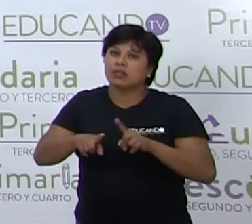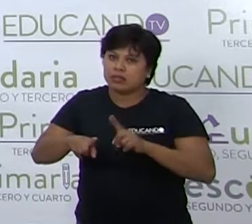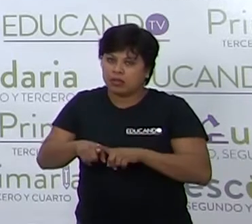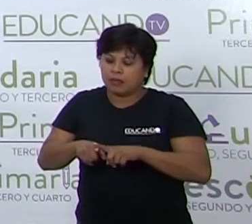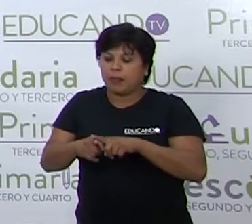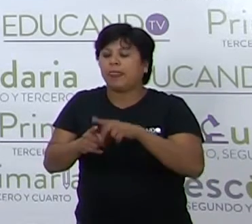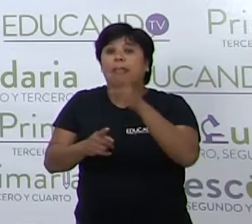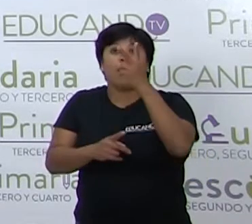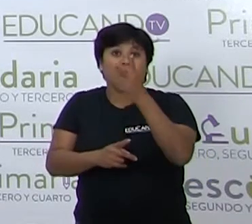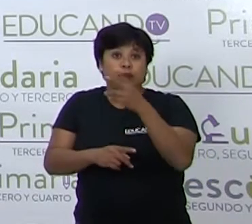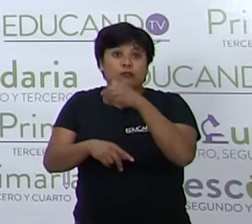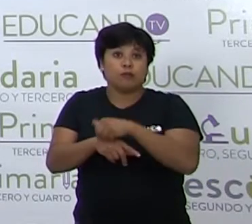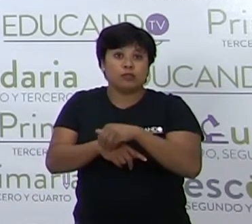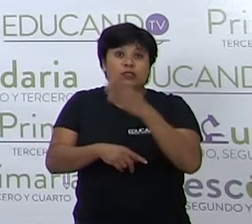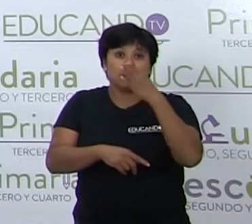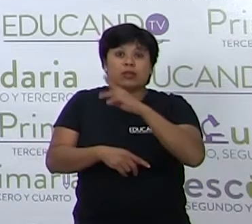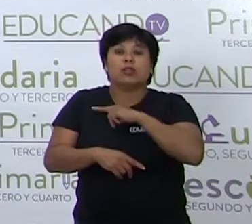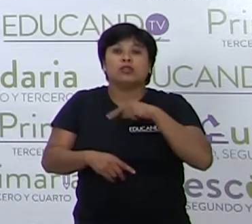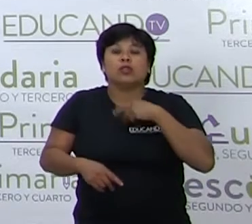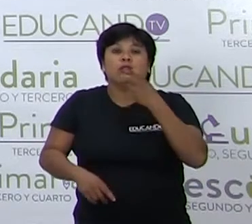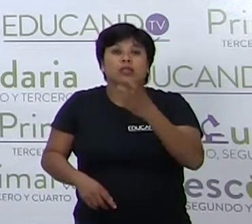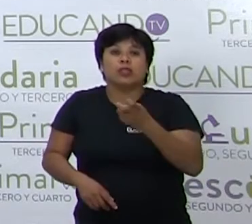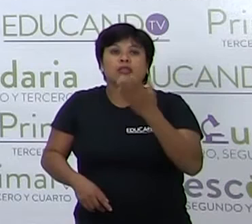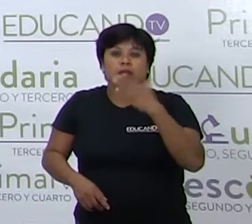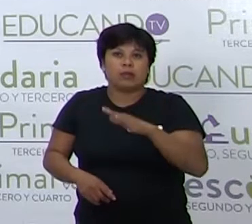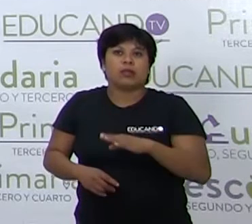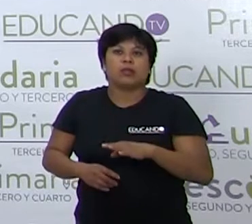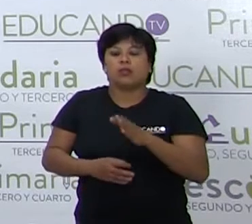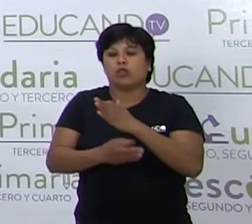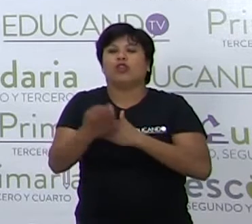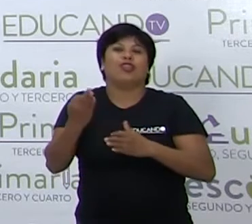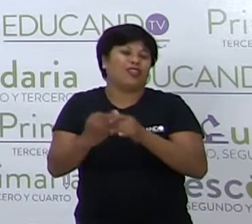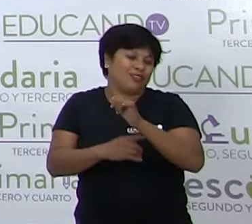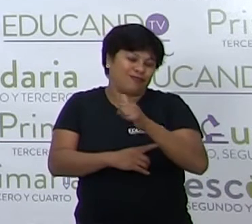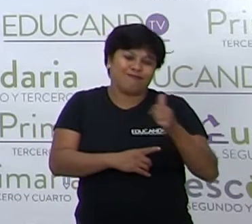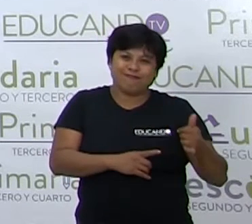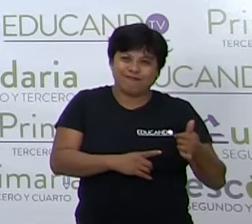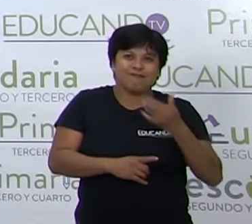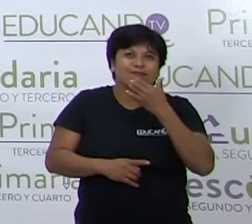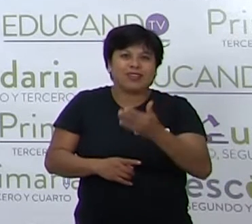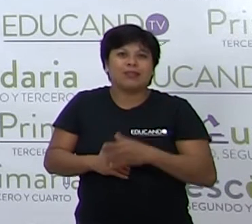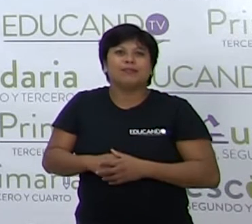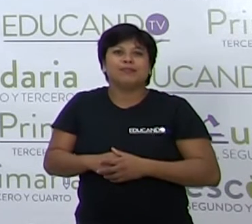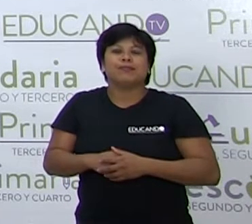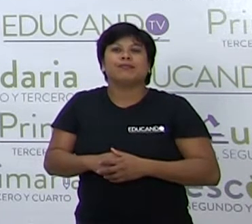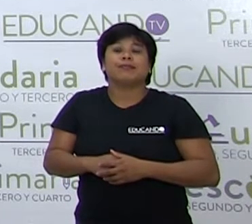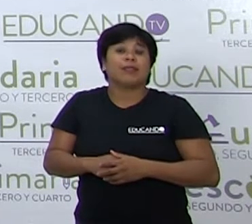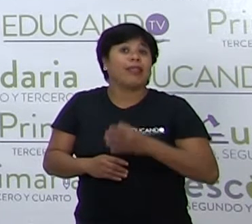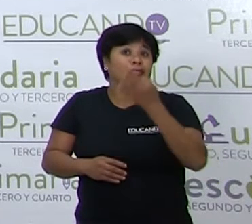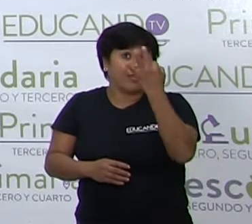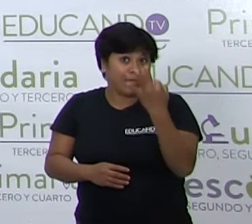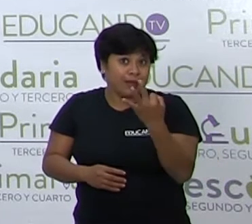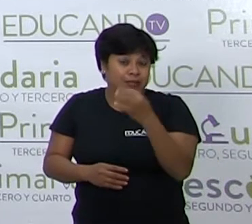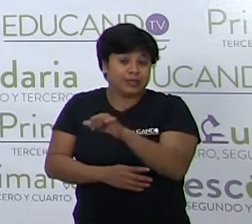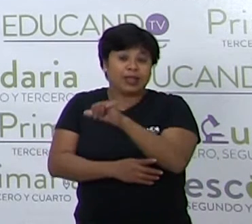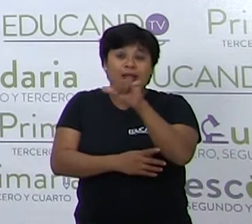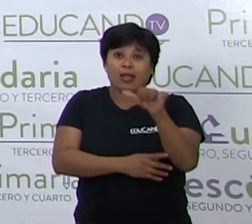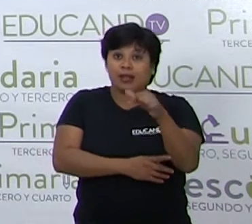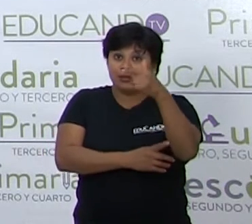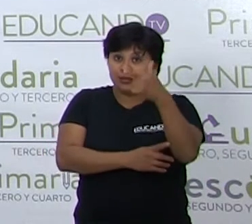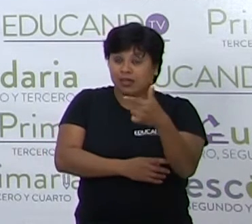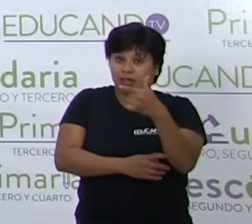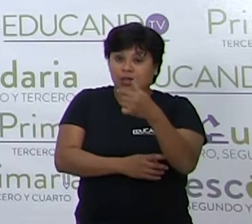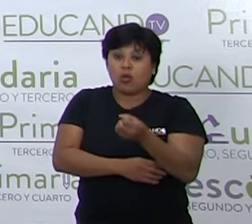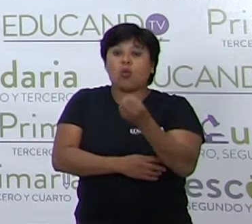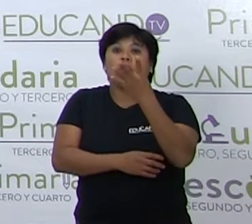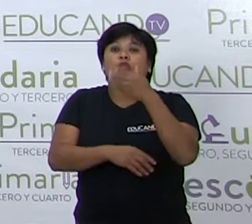dos números. Sabiendo eso, ya sabemos todo lo demás. Bien. Del 3 al 7,